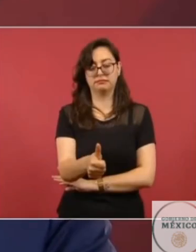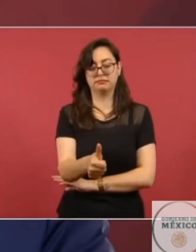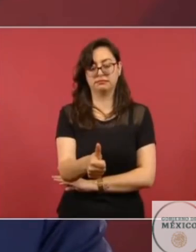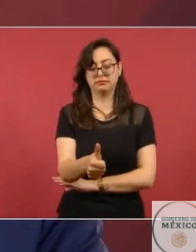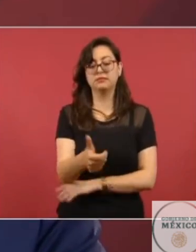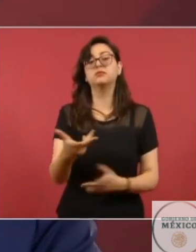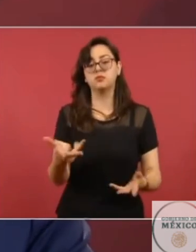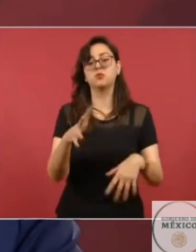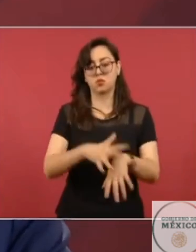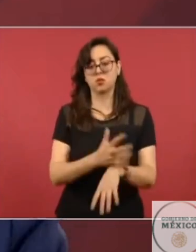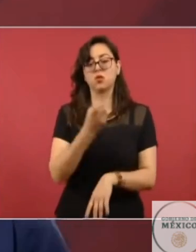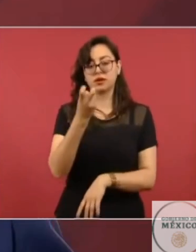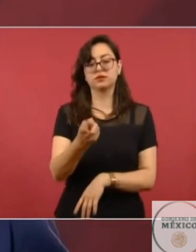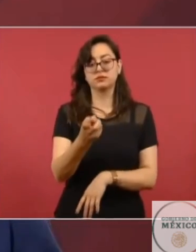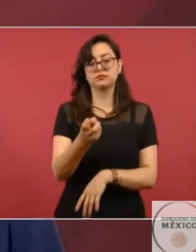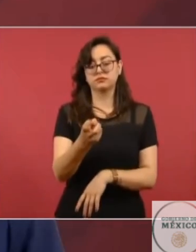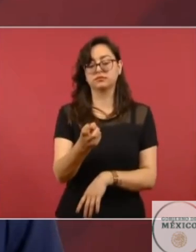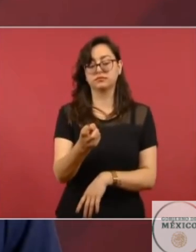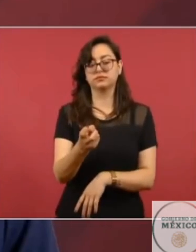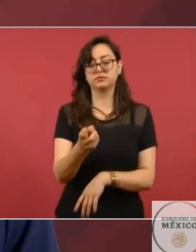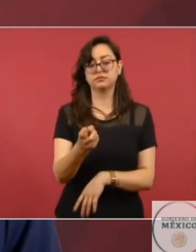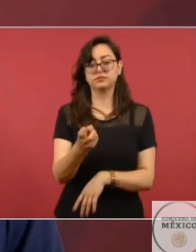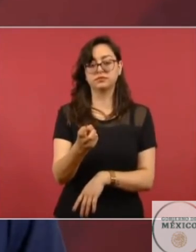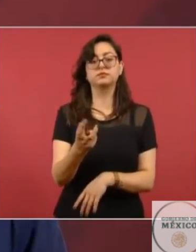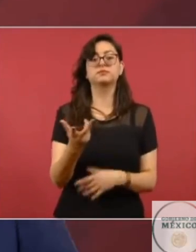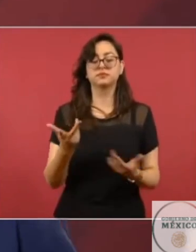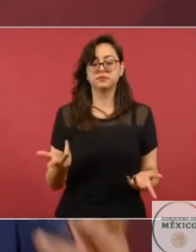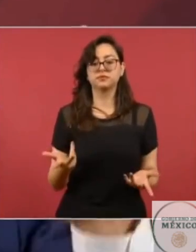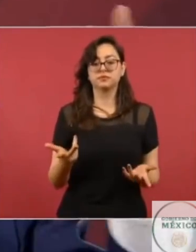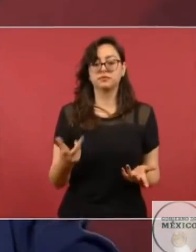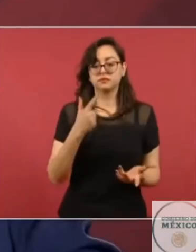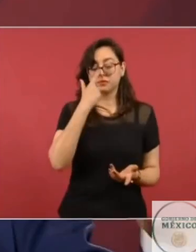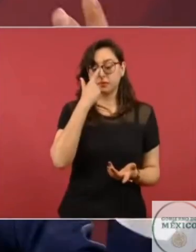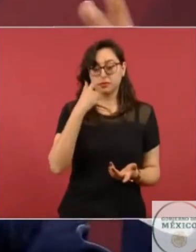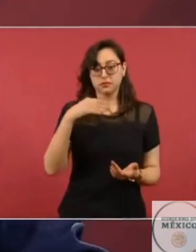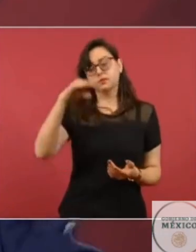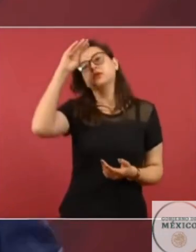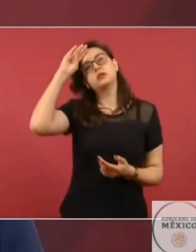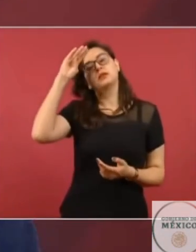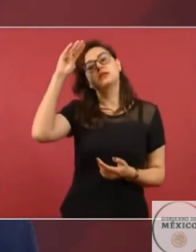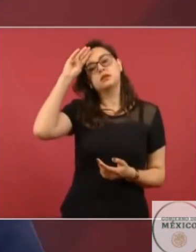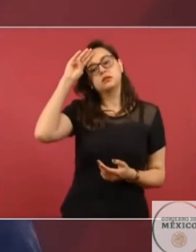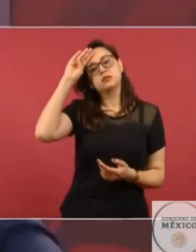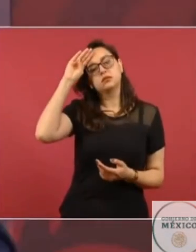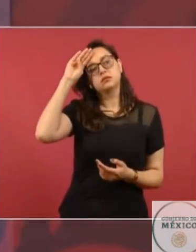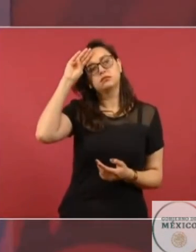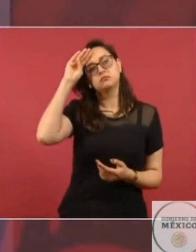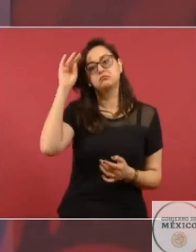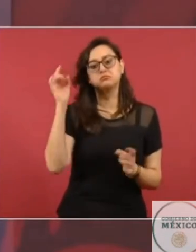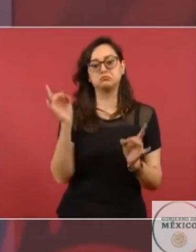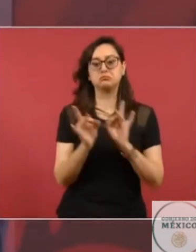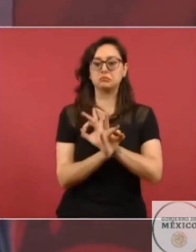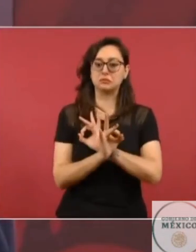Entonces por eso es, pero no debemos de verlo como una